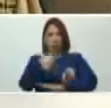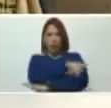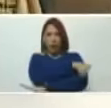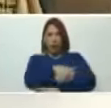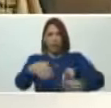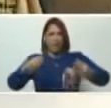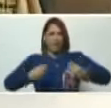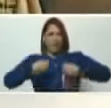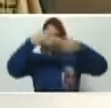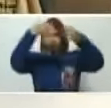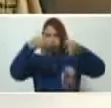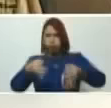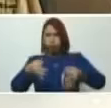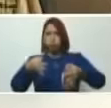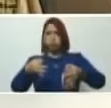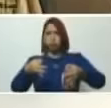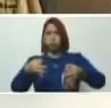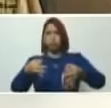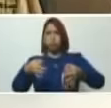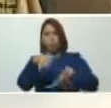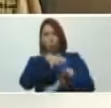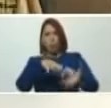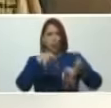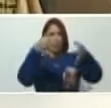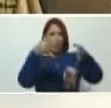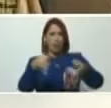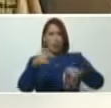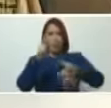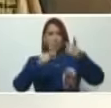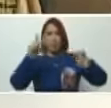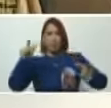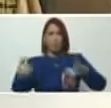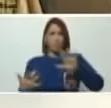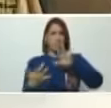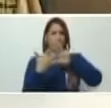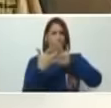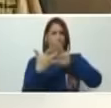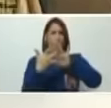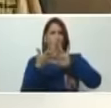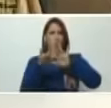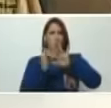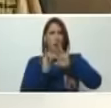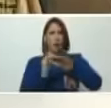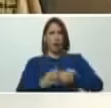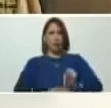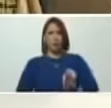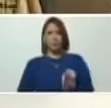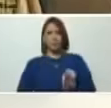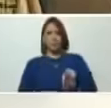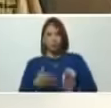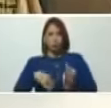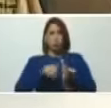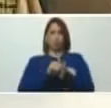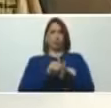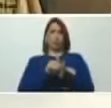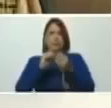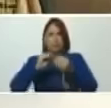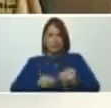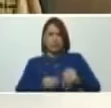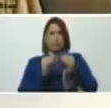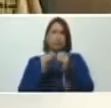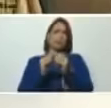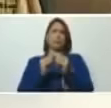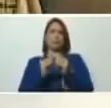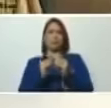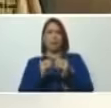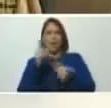problemas reales de la gente. La conexión que se establece, que se restablece, es